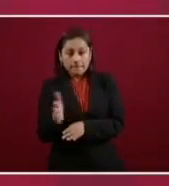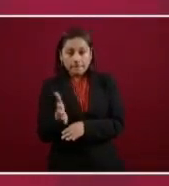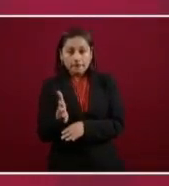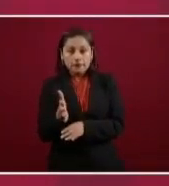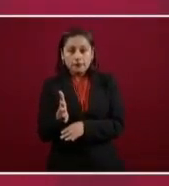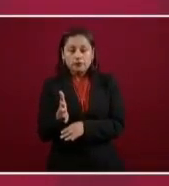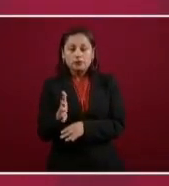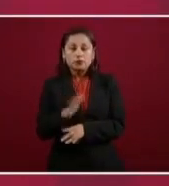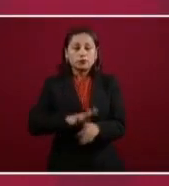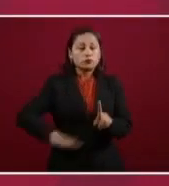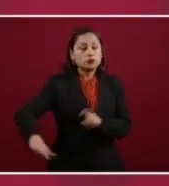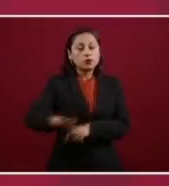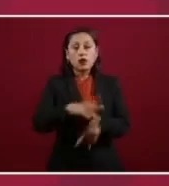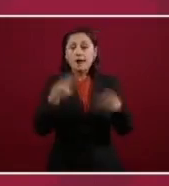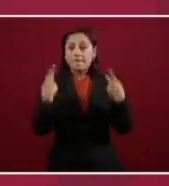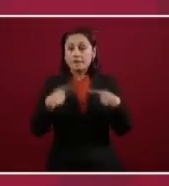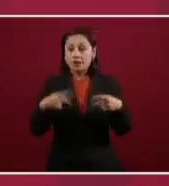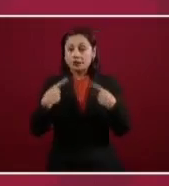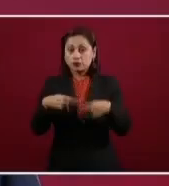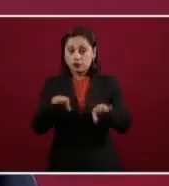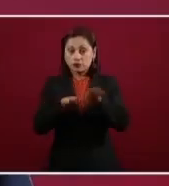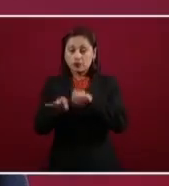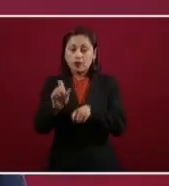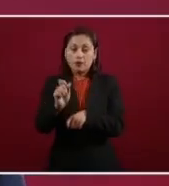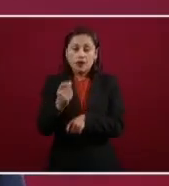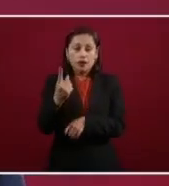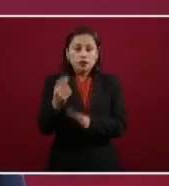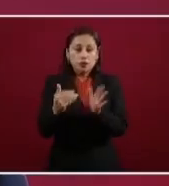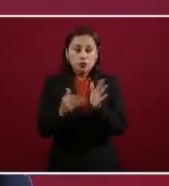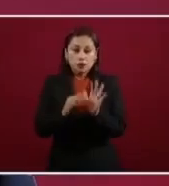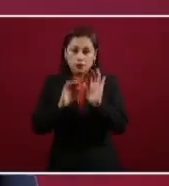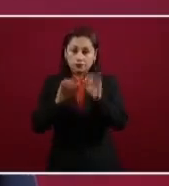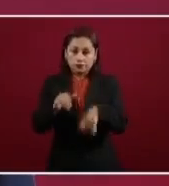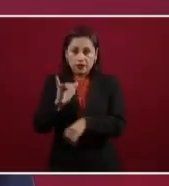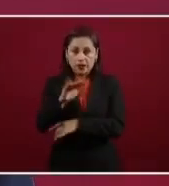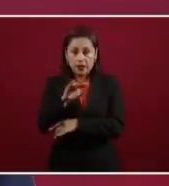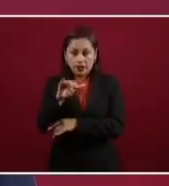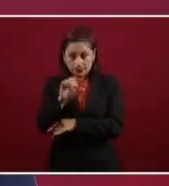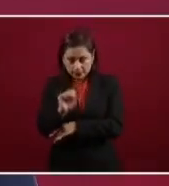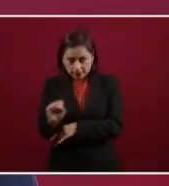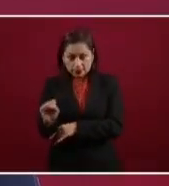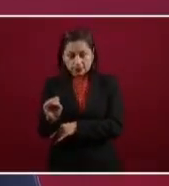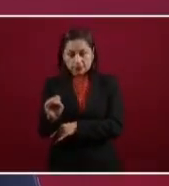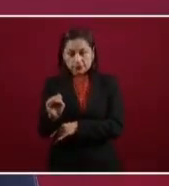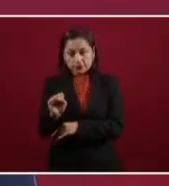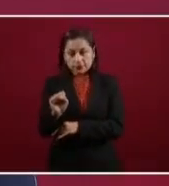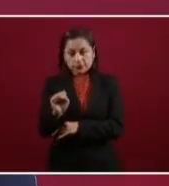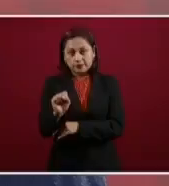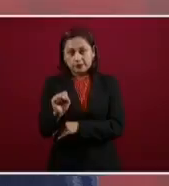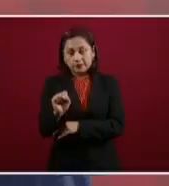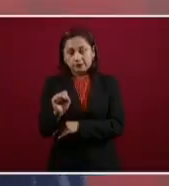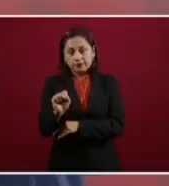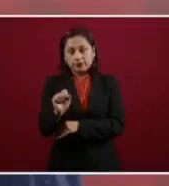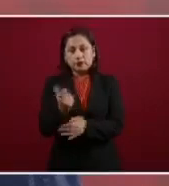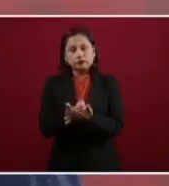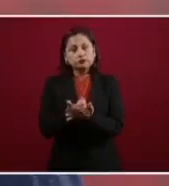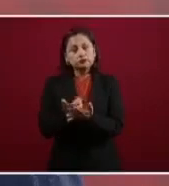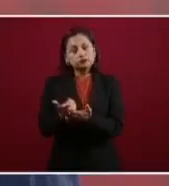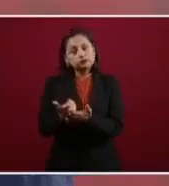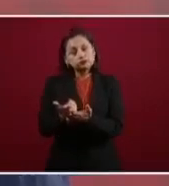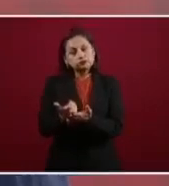trabajadores afiliados al seguro social está en